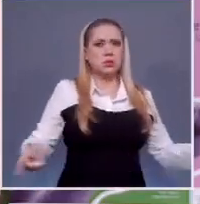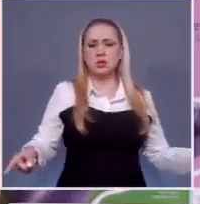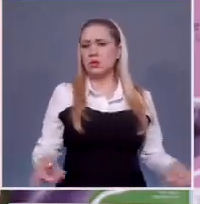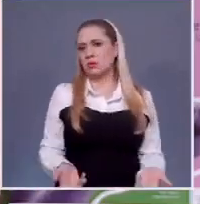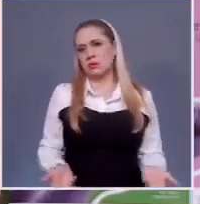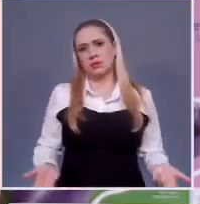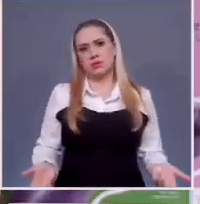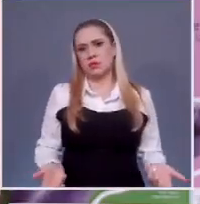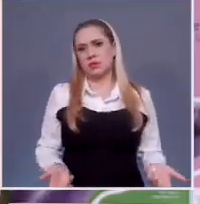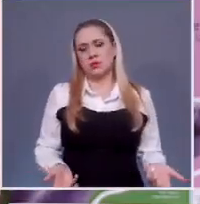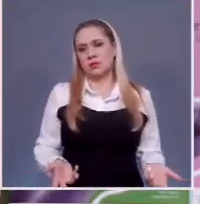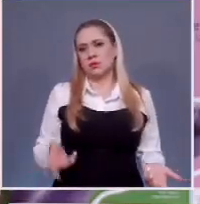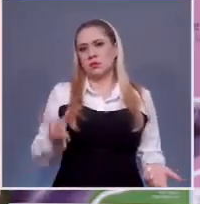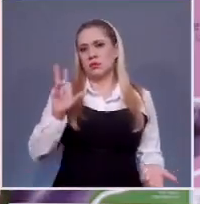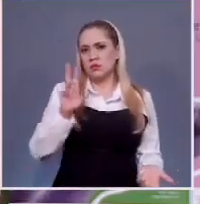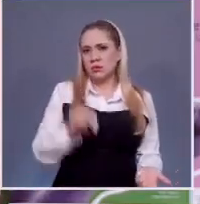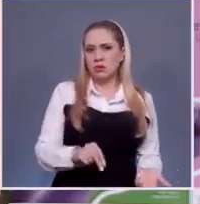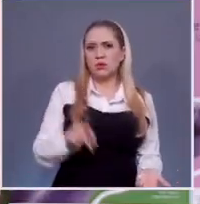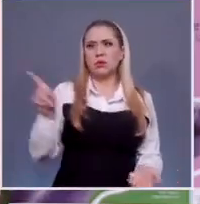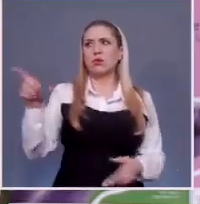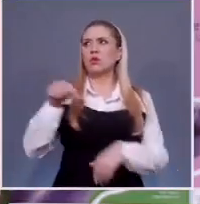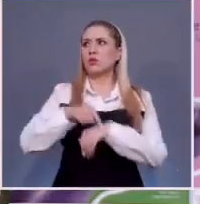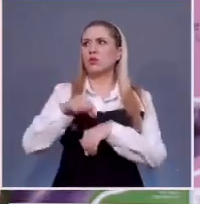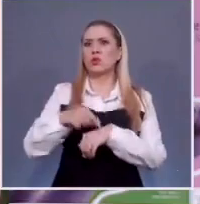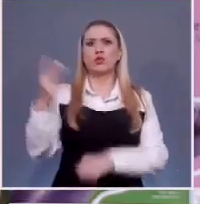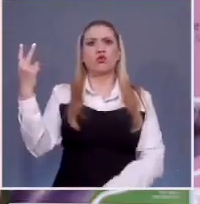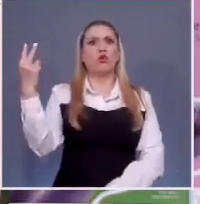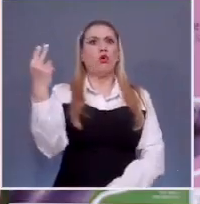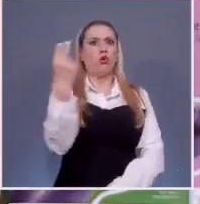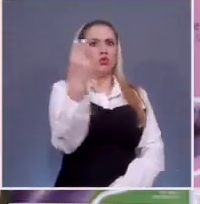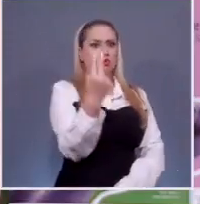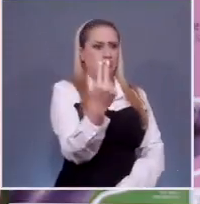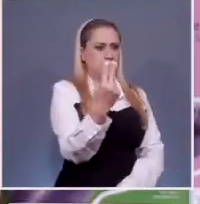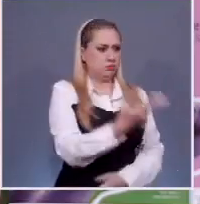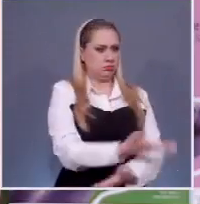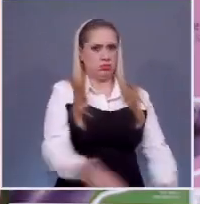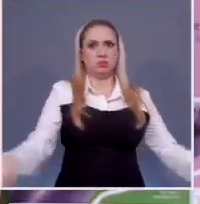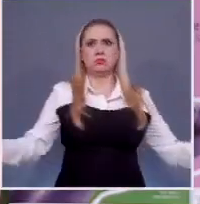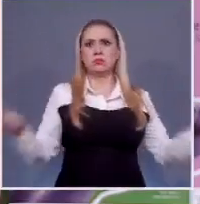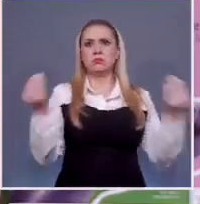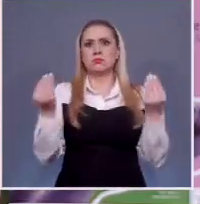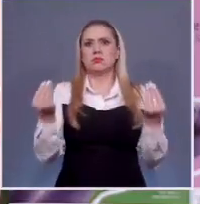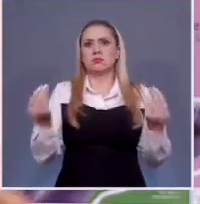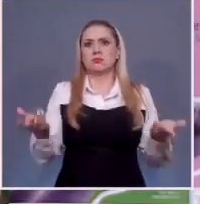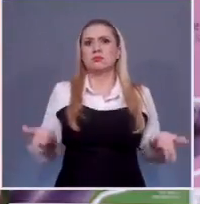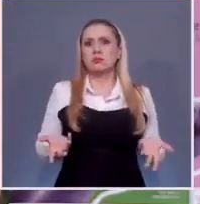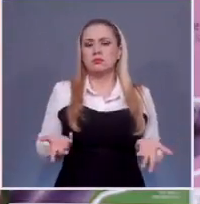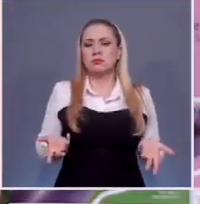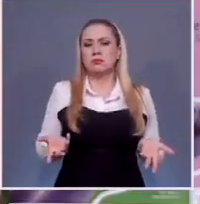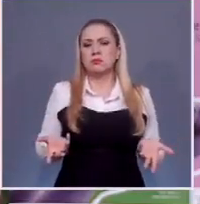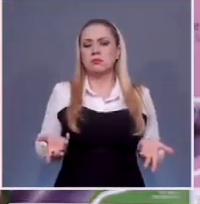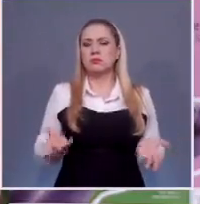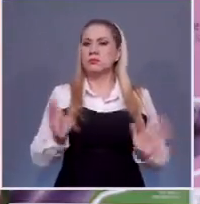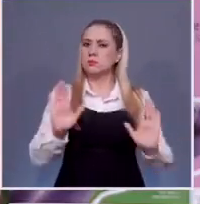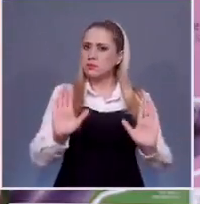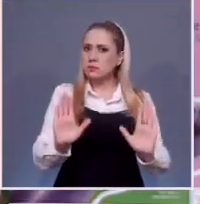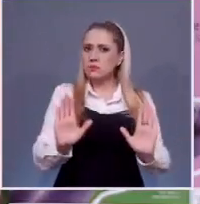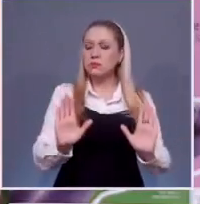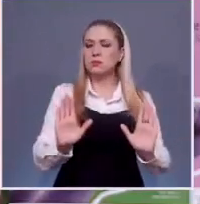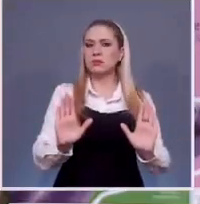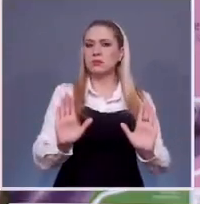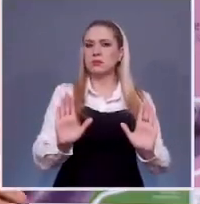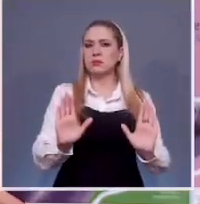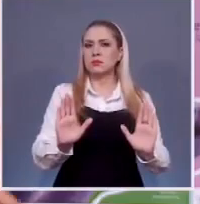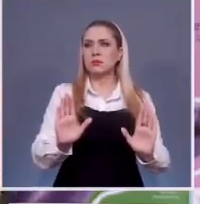o dos médicos especialistas, ¿no? Tenemos que ver toda la película y no querer criminalizar únicamente a un médico, a